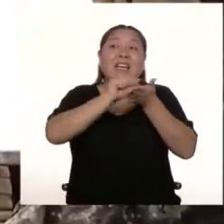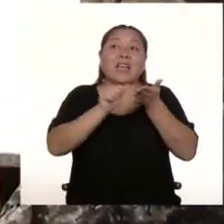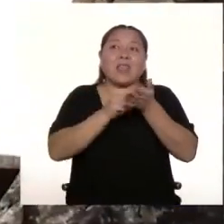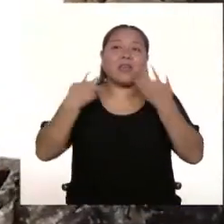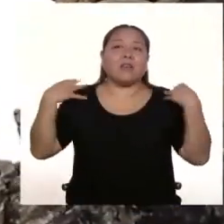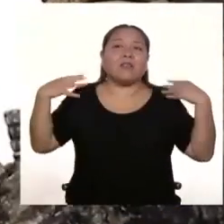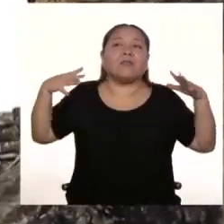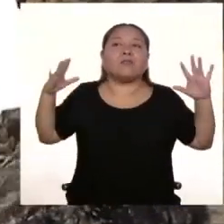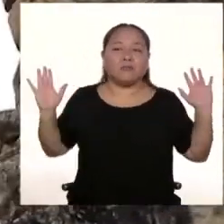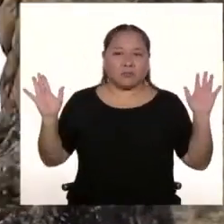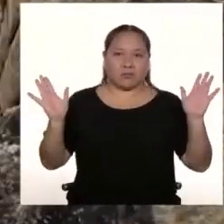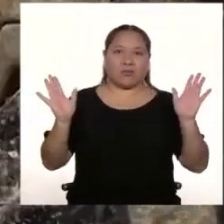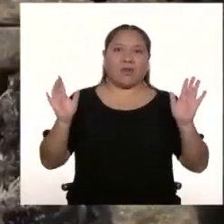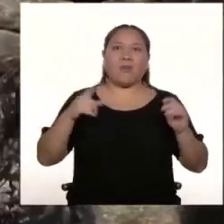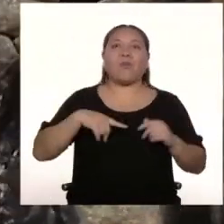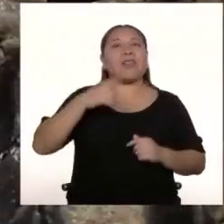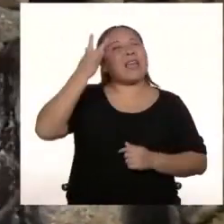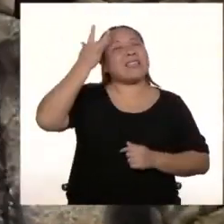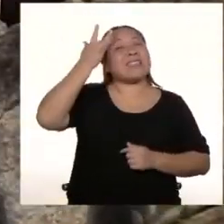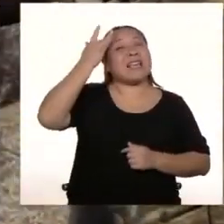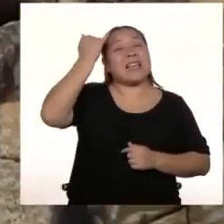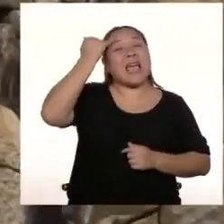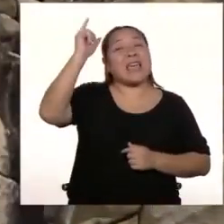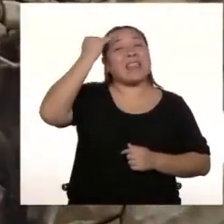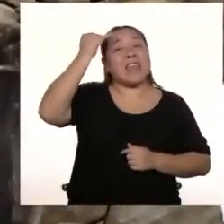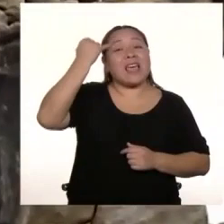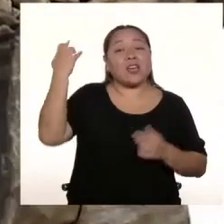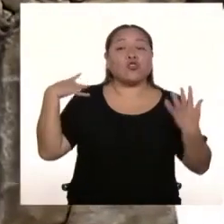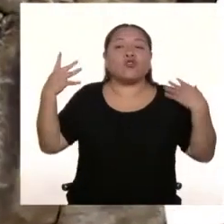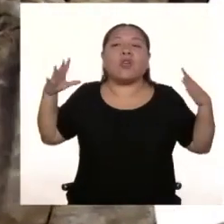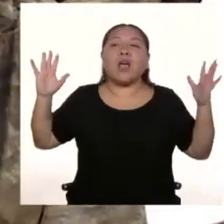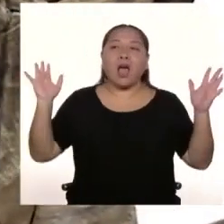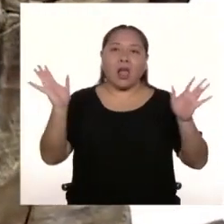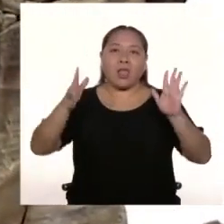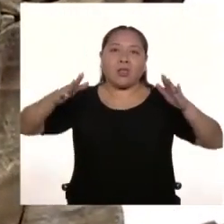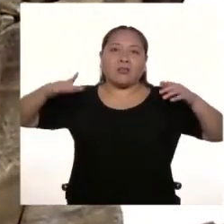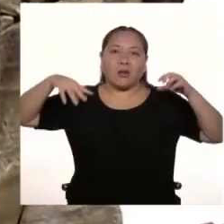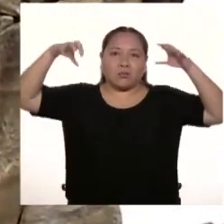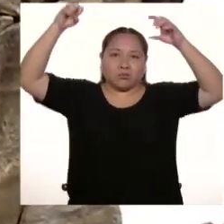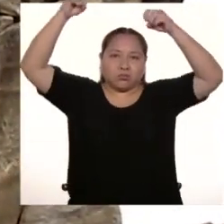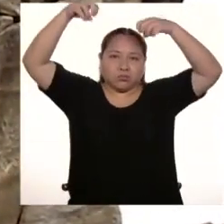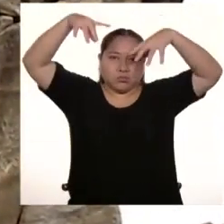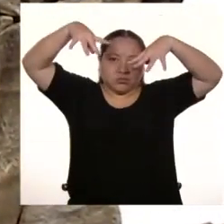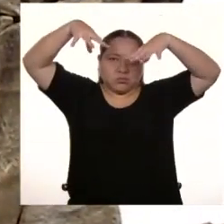alas eran las que movían las nubes para provocar la lluvia.